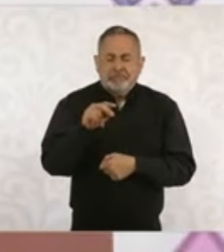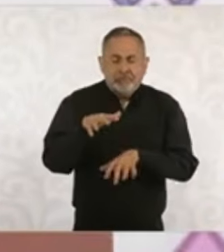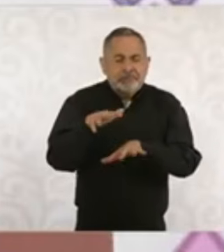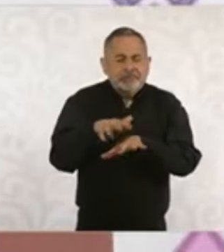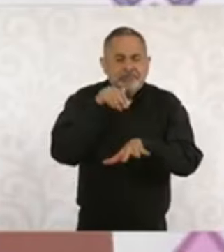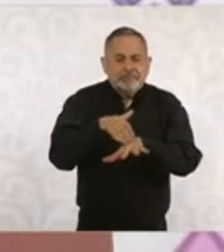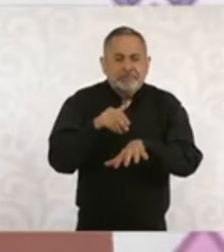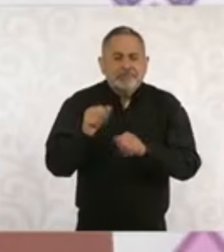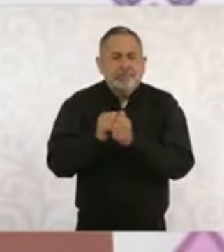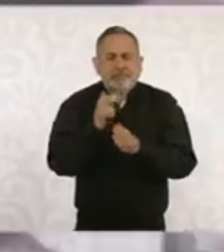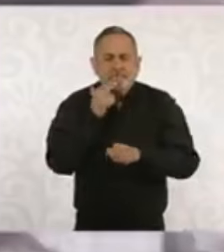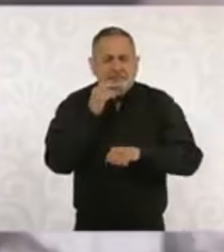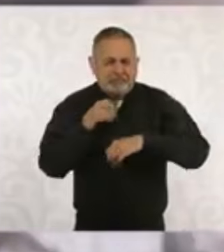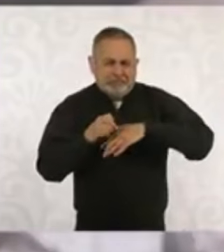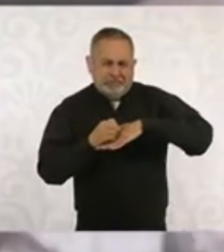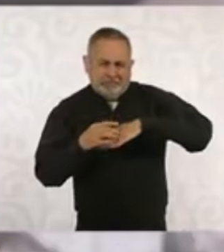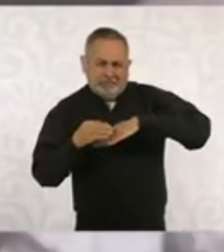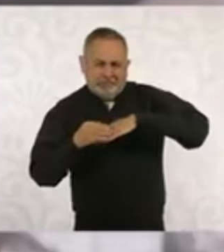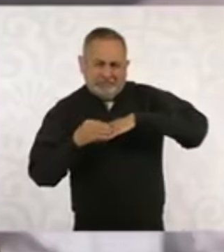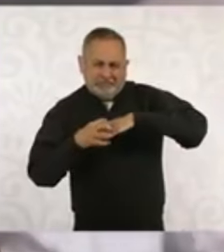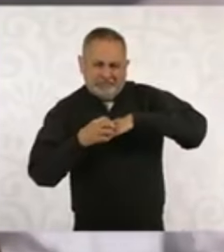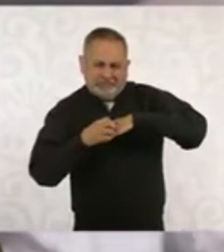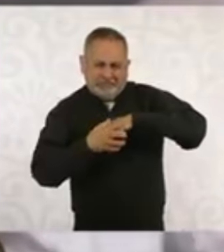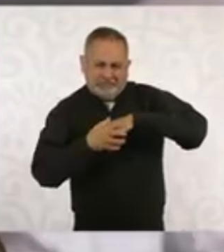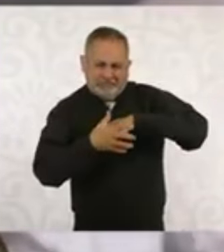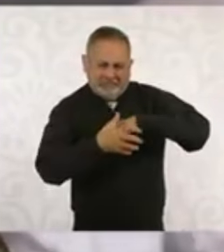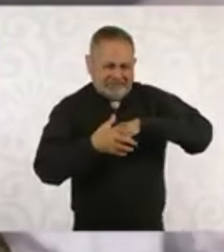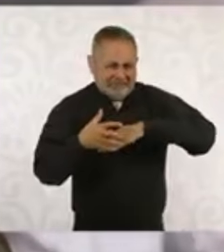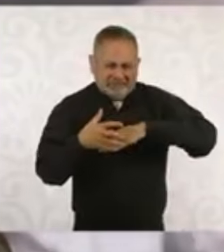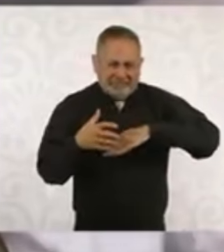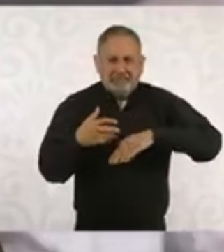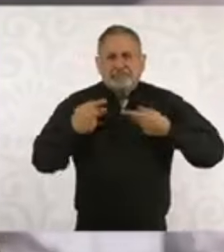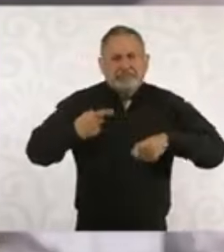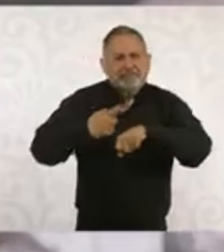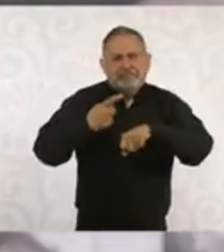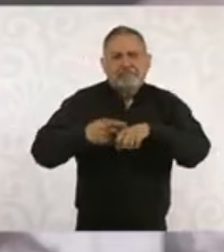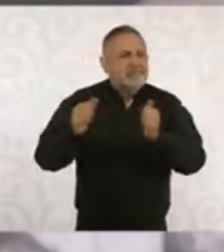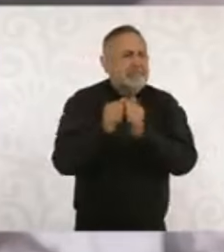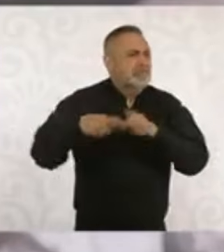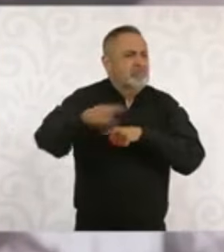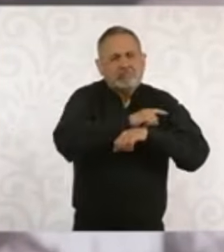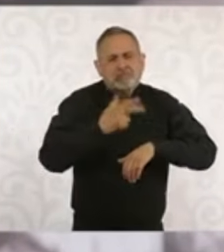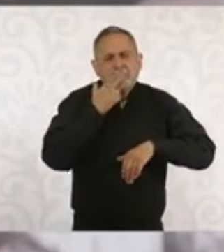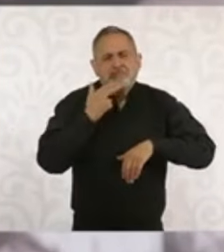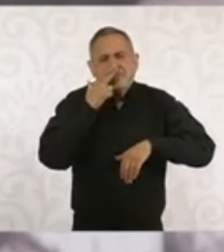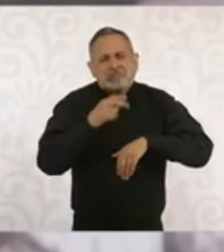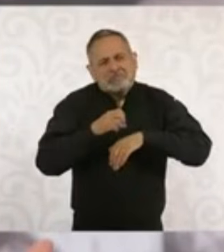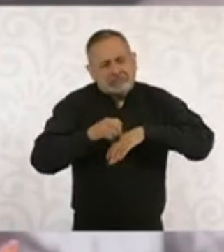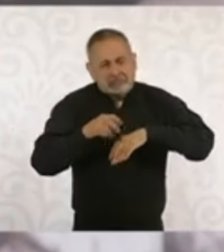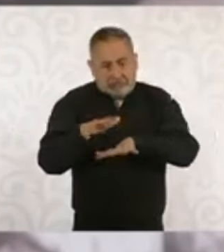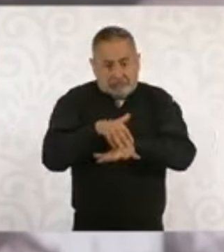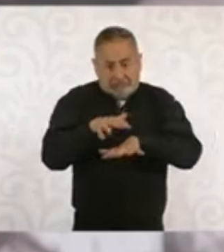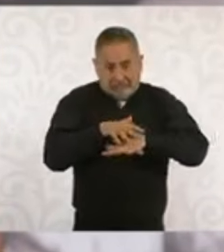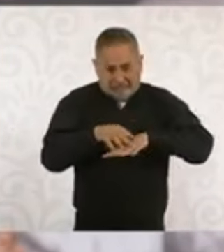diabético. Sobre todo las úlceras en un grado ya avanzado, es decir, el paciente que ya la última